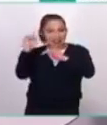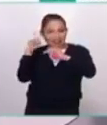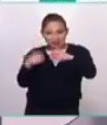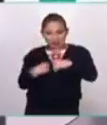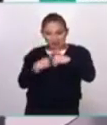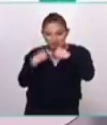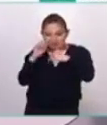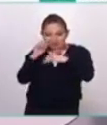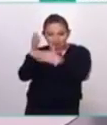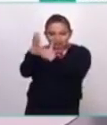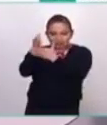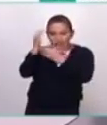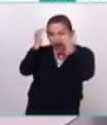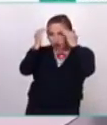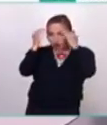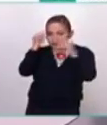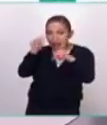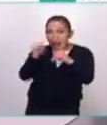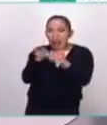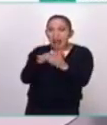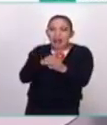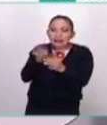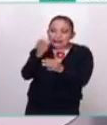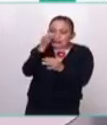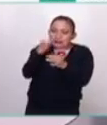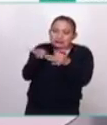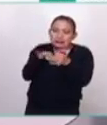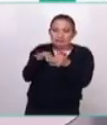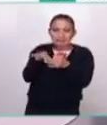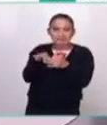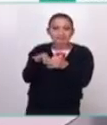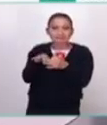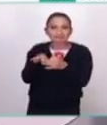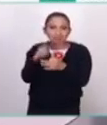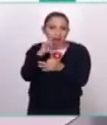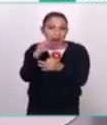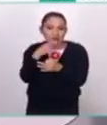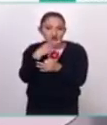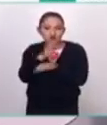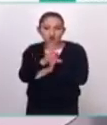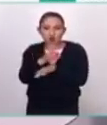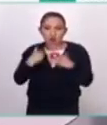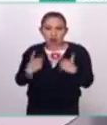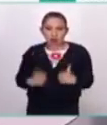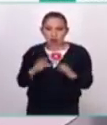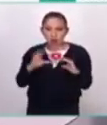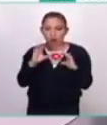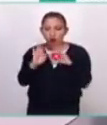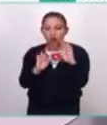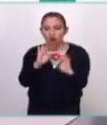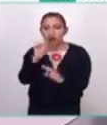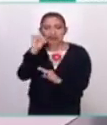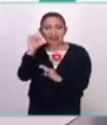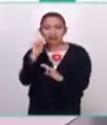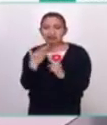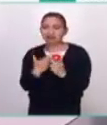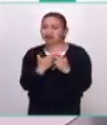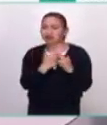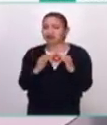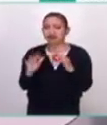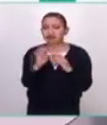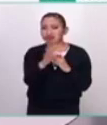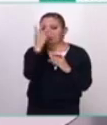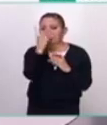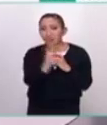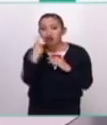Zacatecas, pues convendrá que estando ahí en la ciudad, que además es patrimonio de la humanidad, Zacatecas tiene esta riqueza